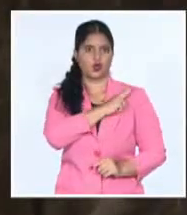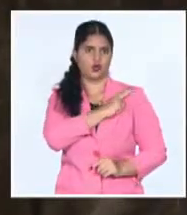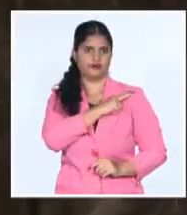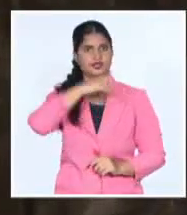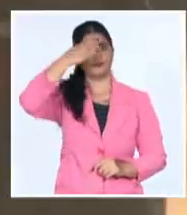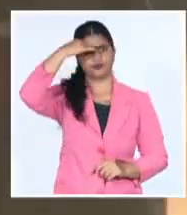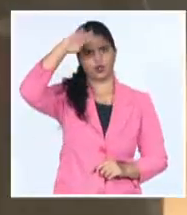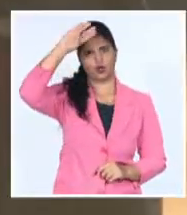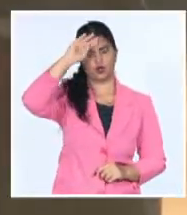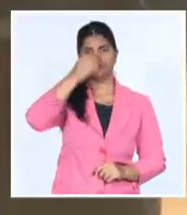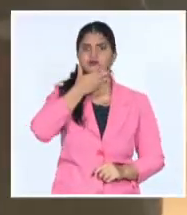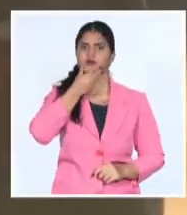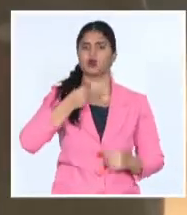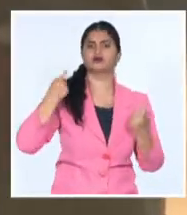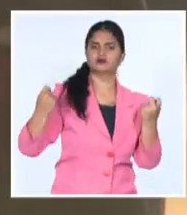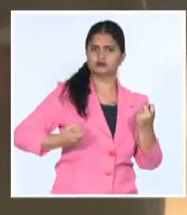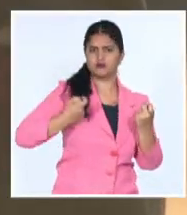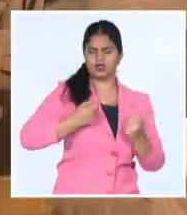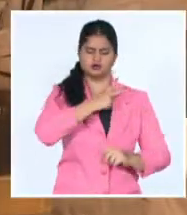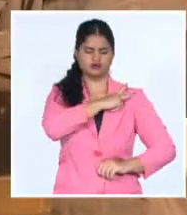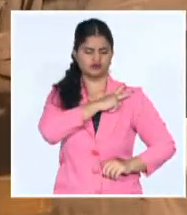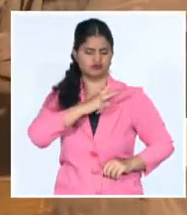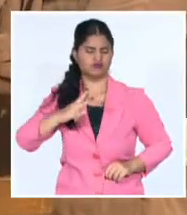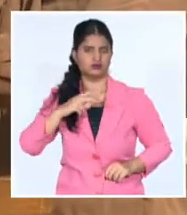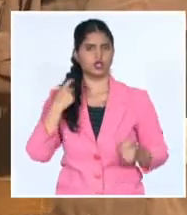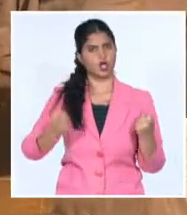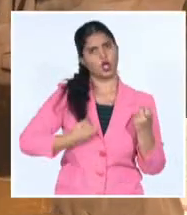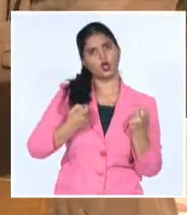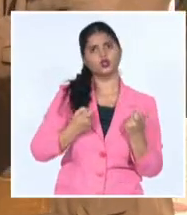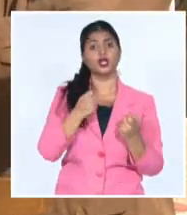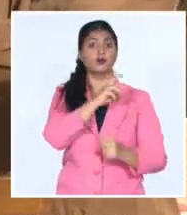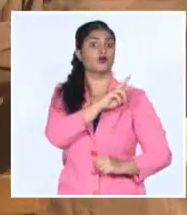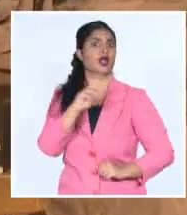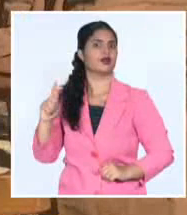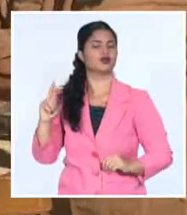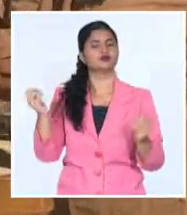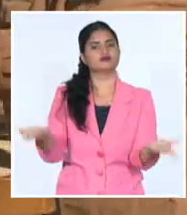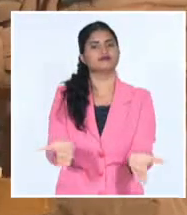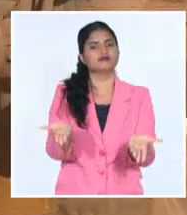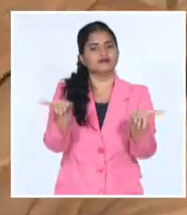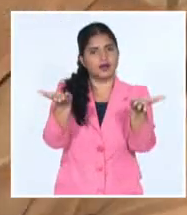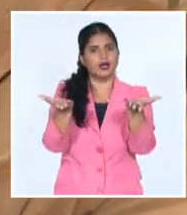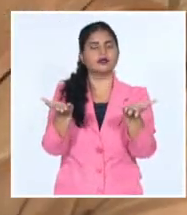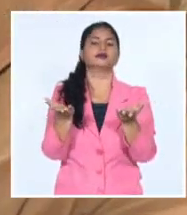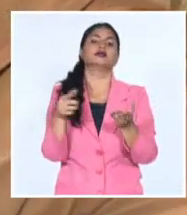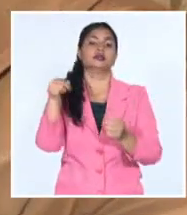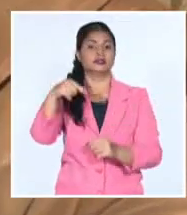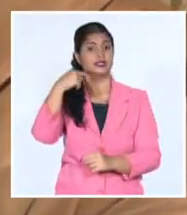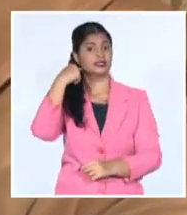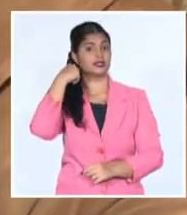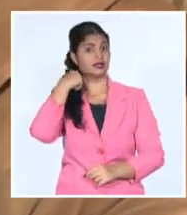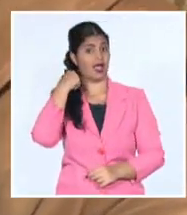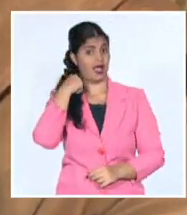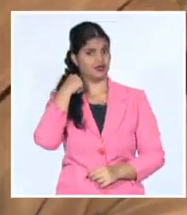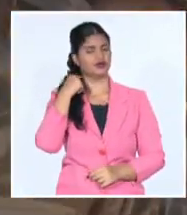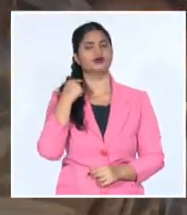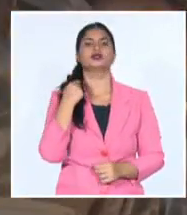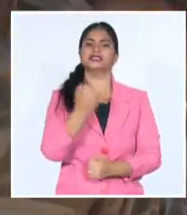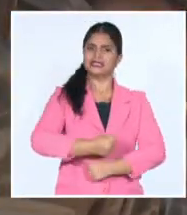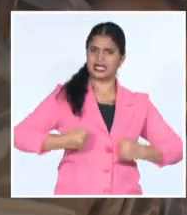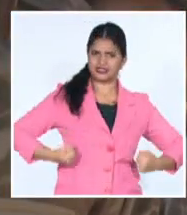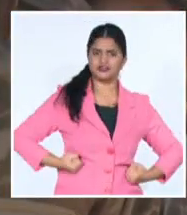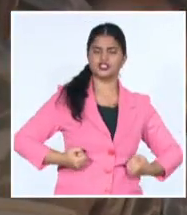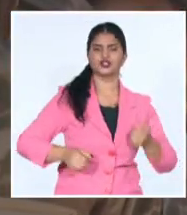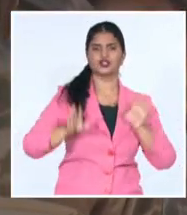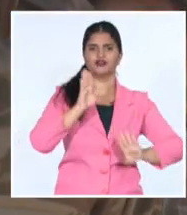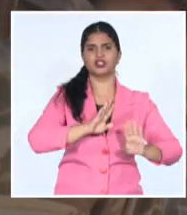Jóvenes rebeldes, mambises del siglo XXI, continúen marcados por la entrega y el sacrificio en defensa de la patria y